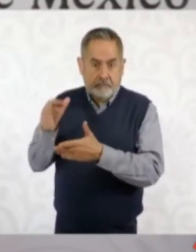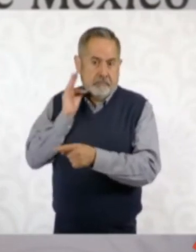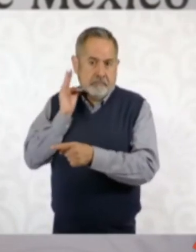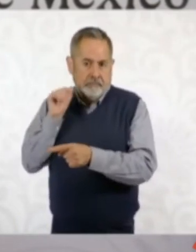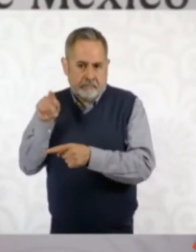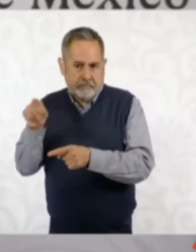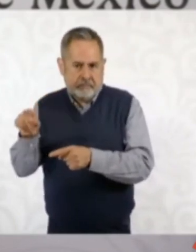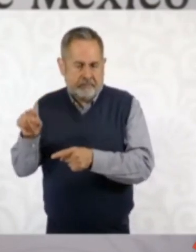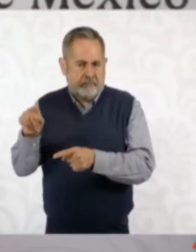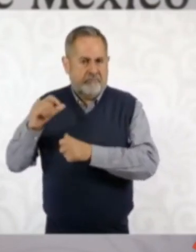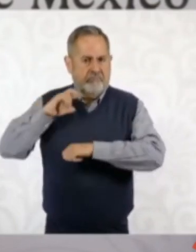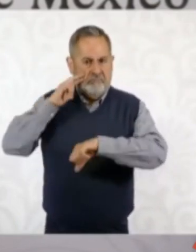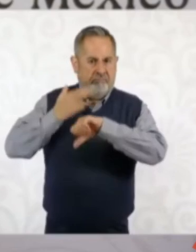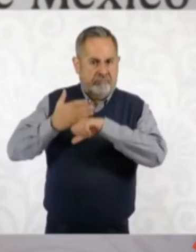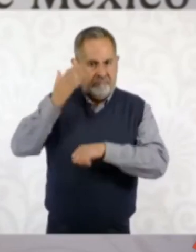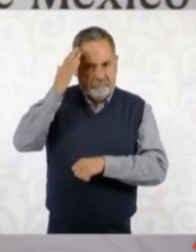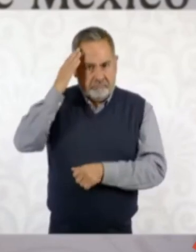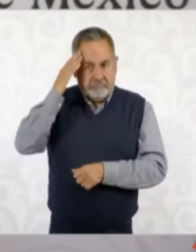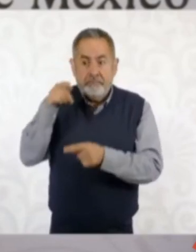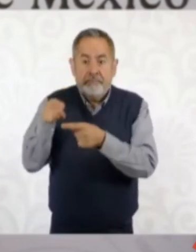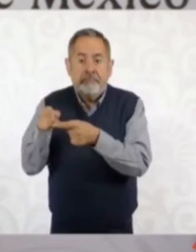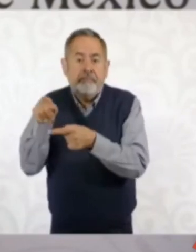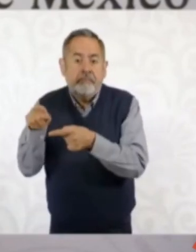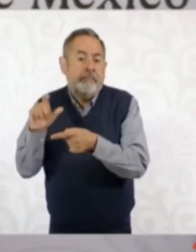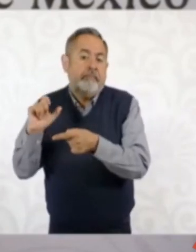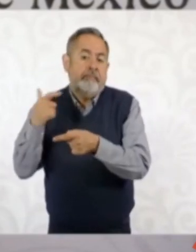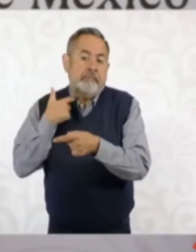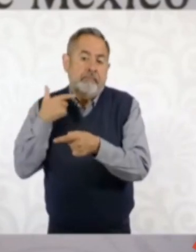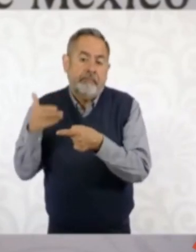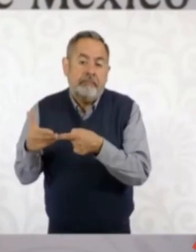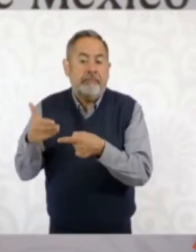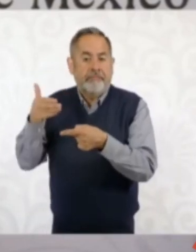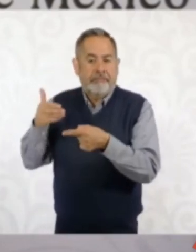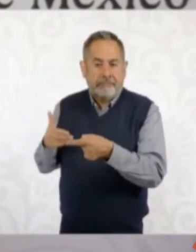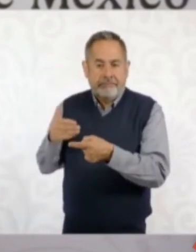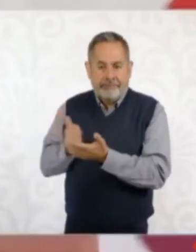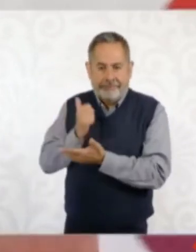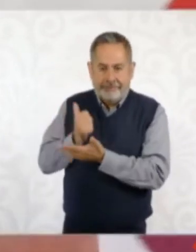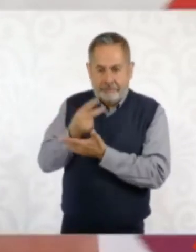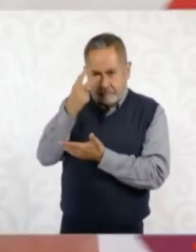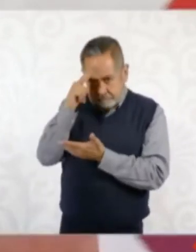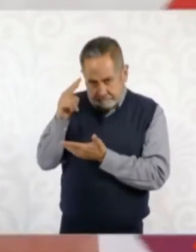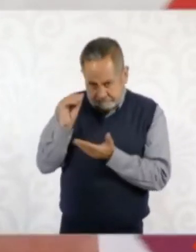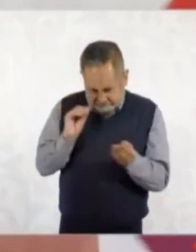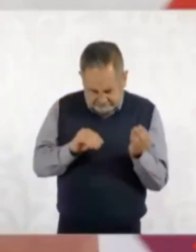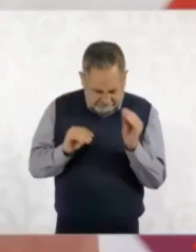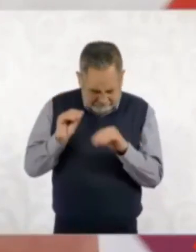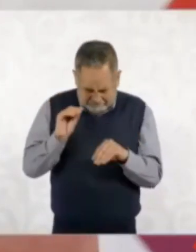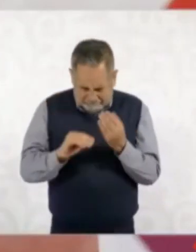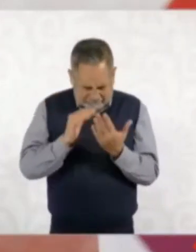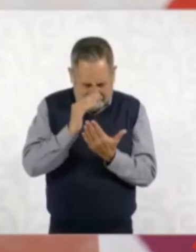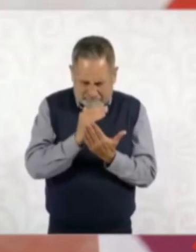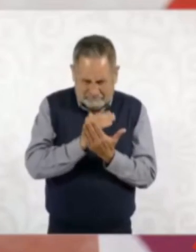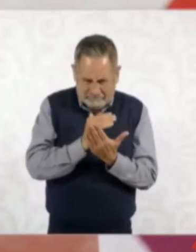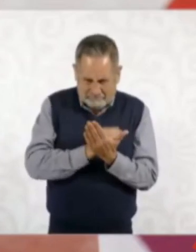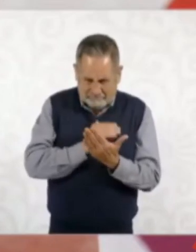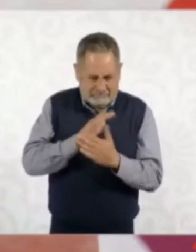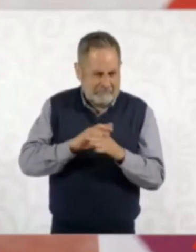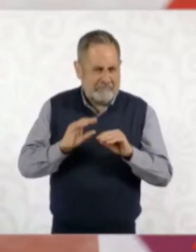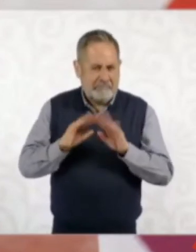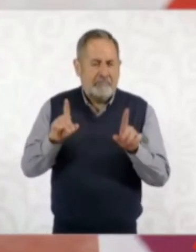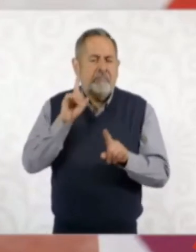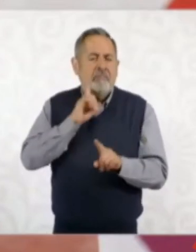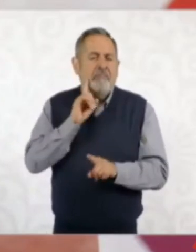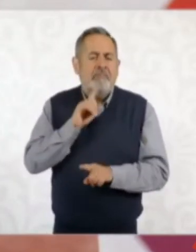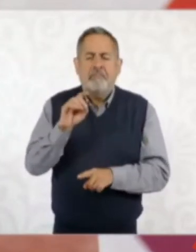Fiscal General de Justicia de la Ciudad de México entonces, Ernestina Godoy, que hizo un procedimiento muy claro que